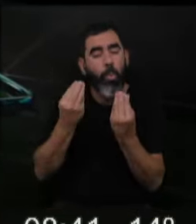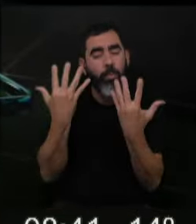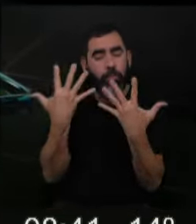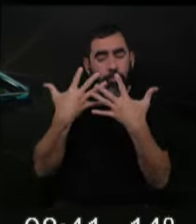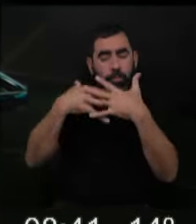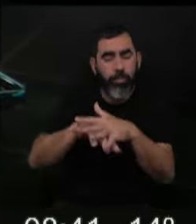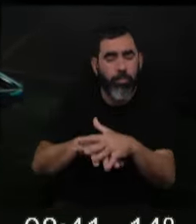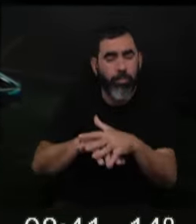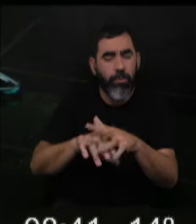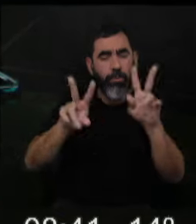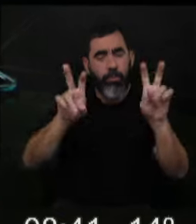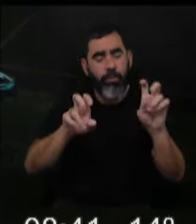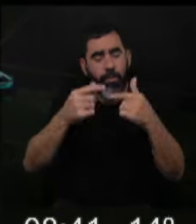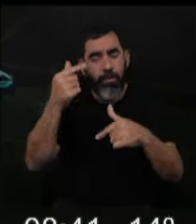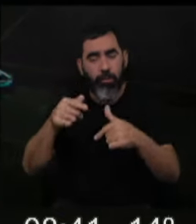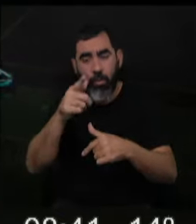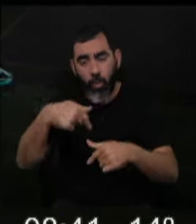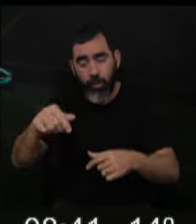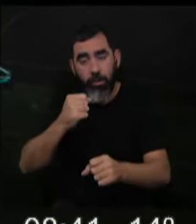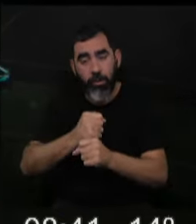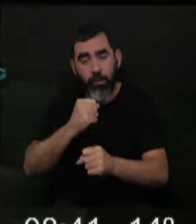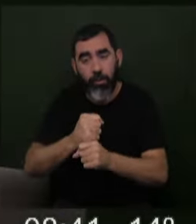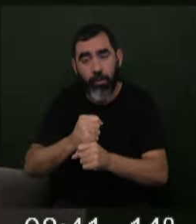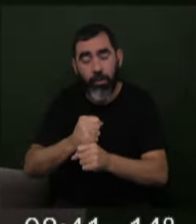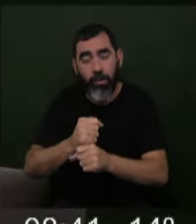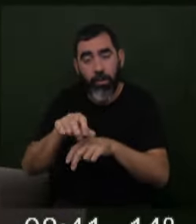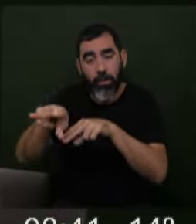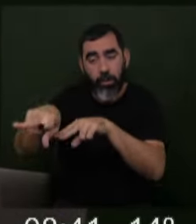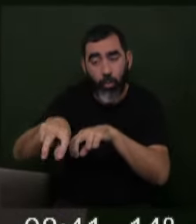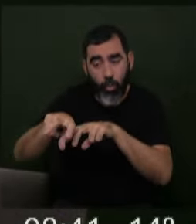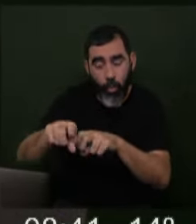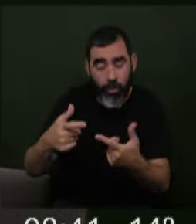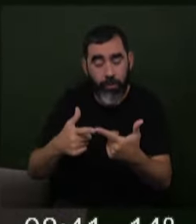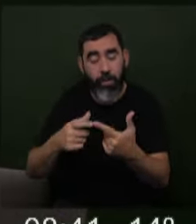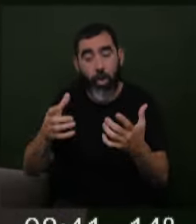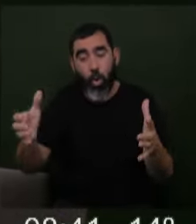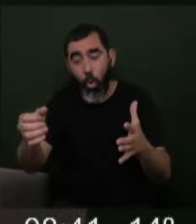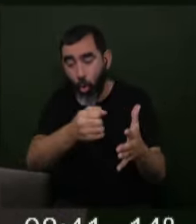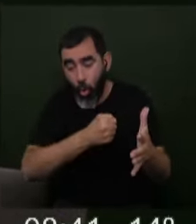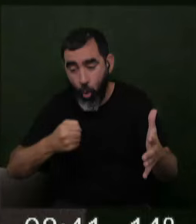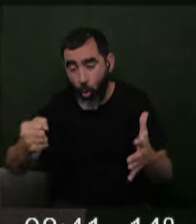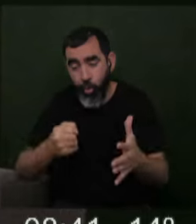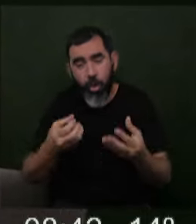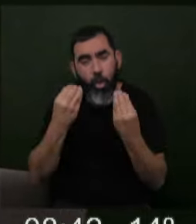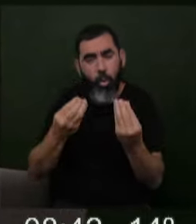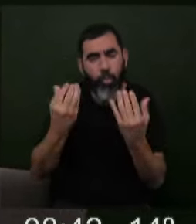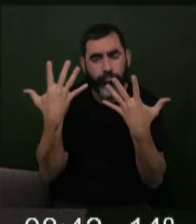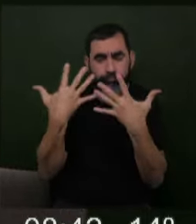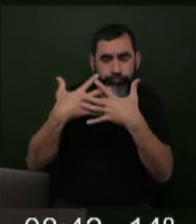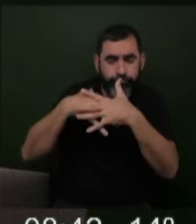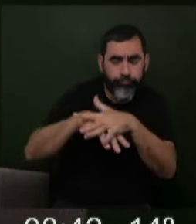distintos ejes, porque sé que ustedes trabajan con el eje de huertas, el eje de ollas, cómo todo eso se